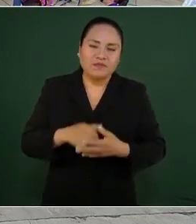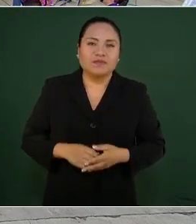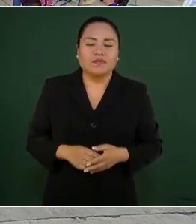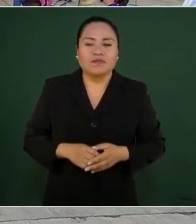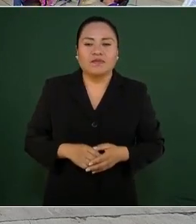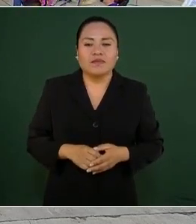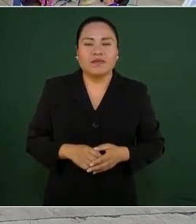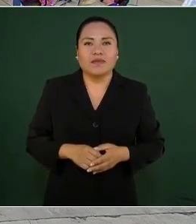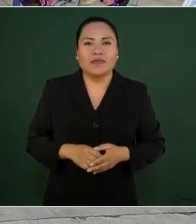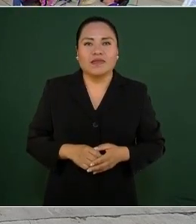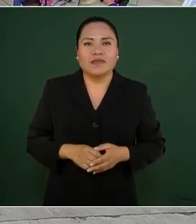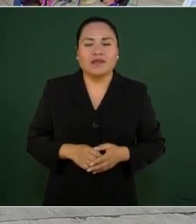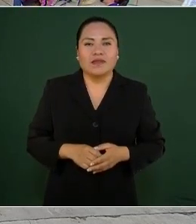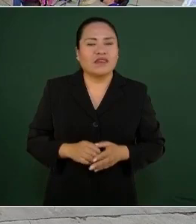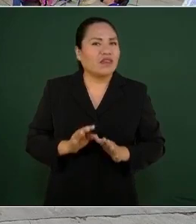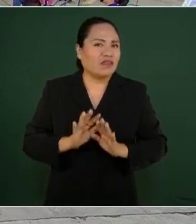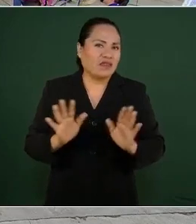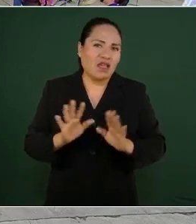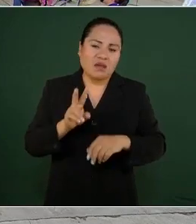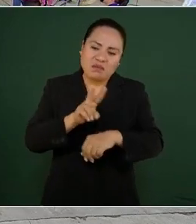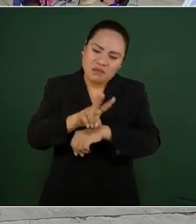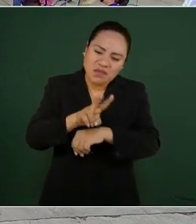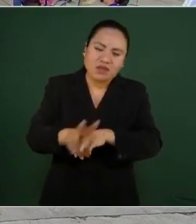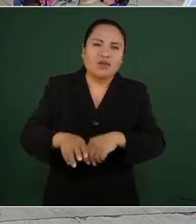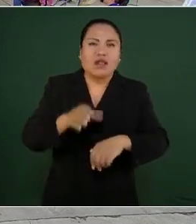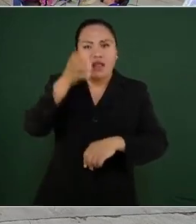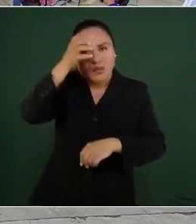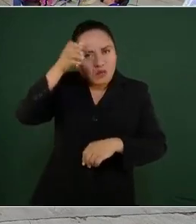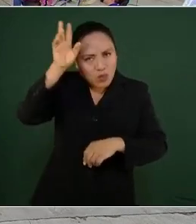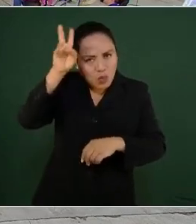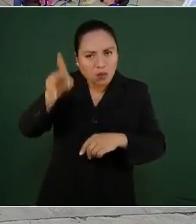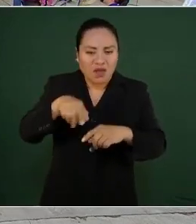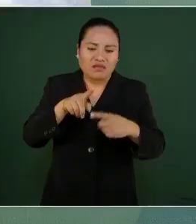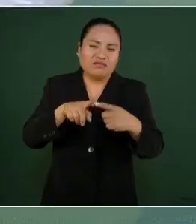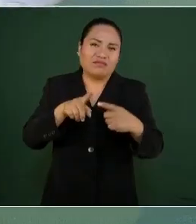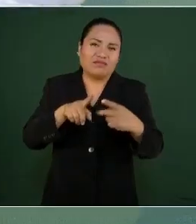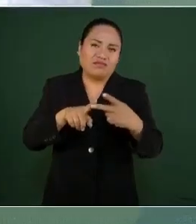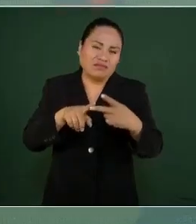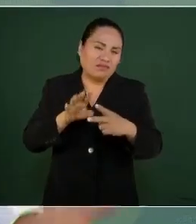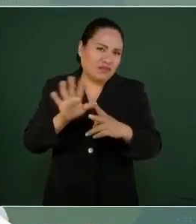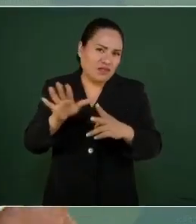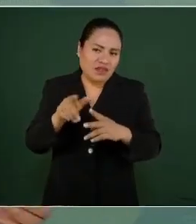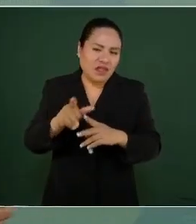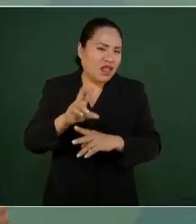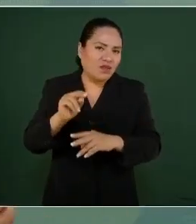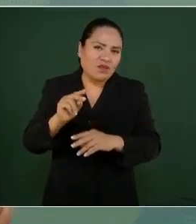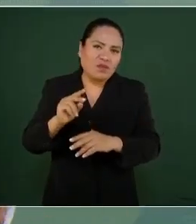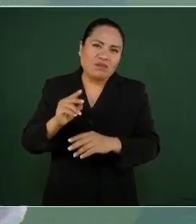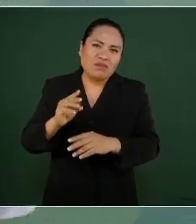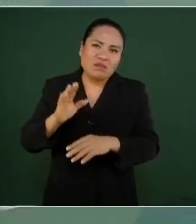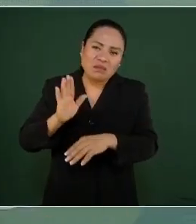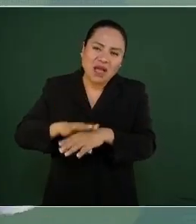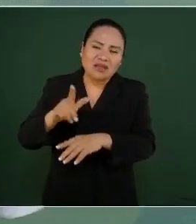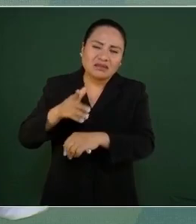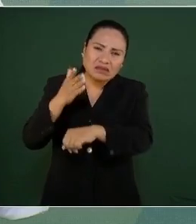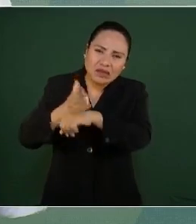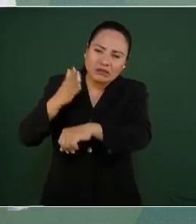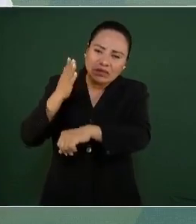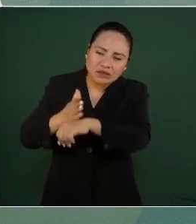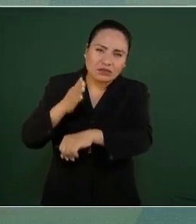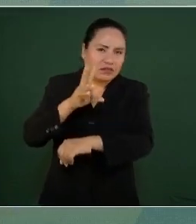pues suspender las sanciones, Venezuela, Cuba, porque si vemos,